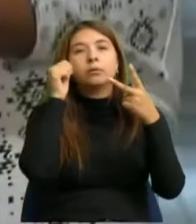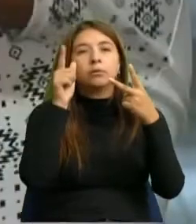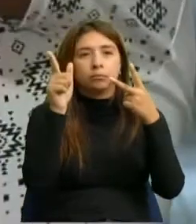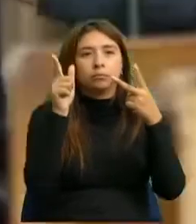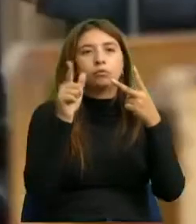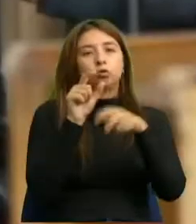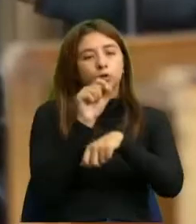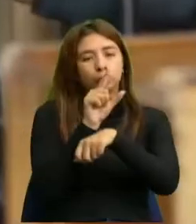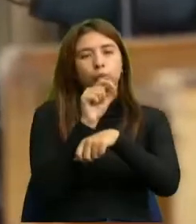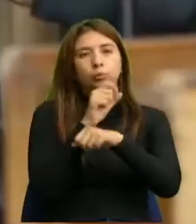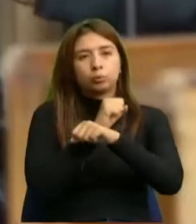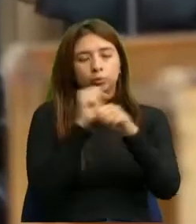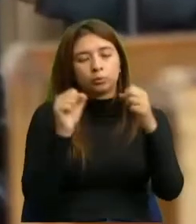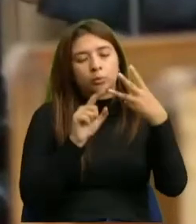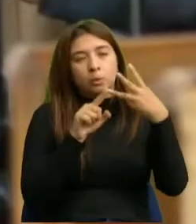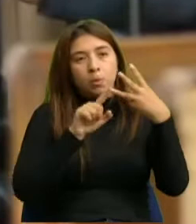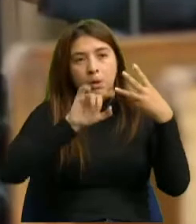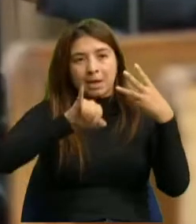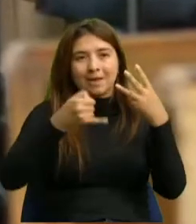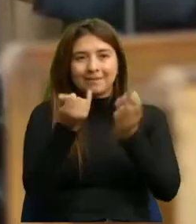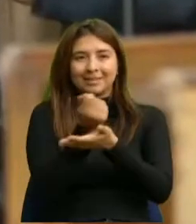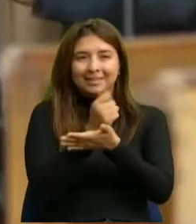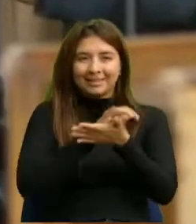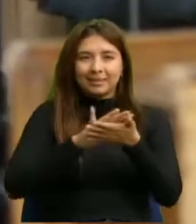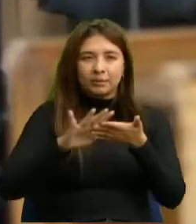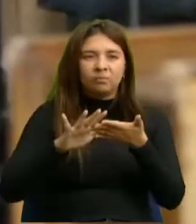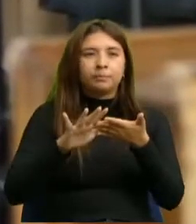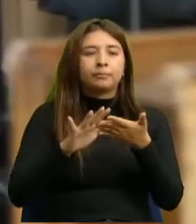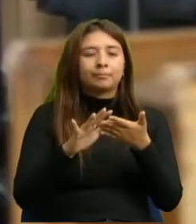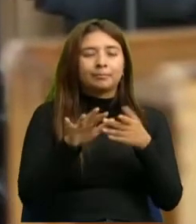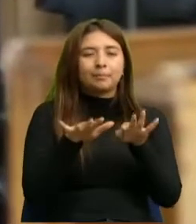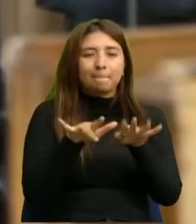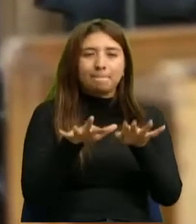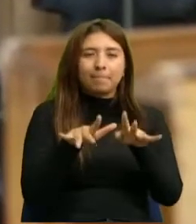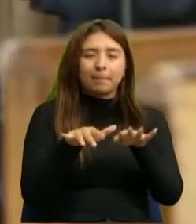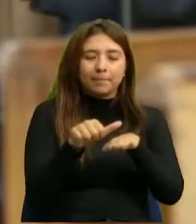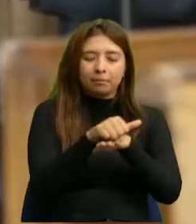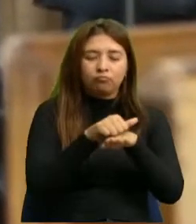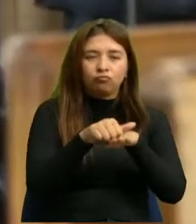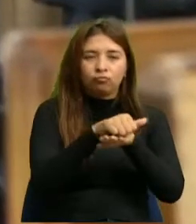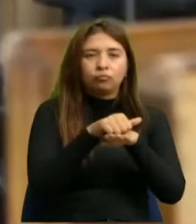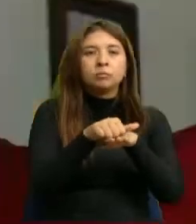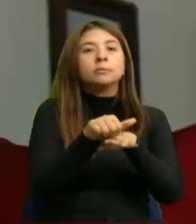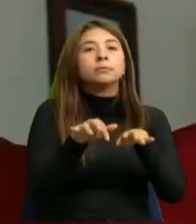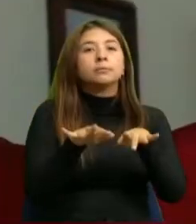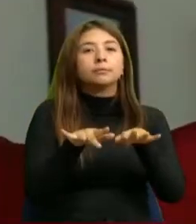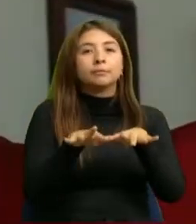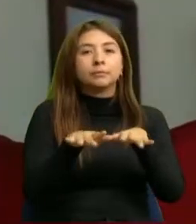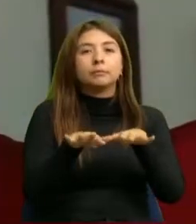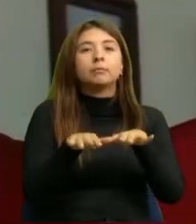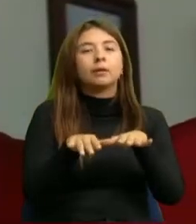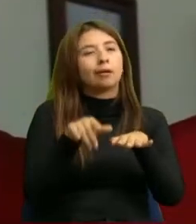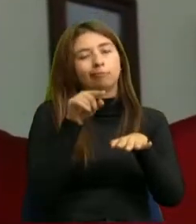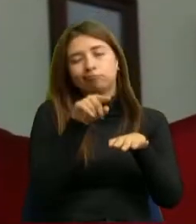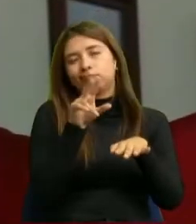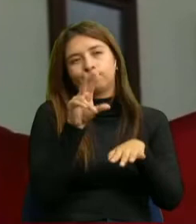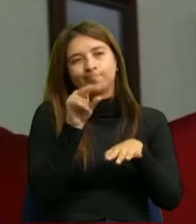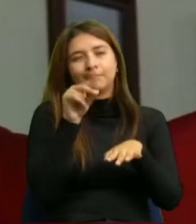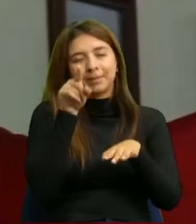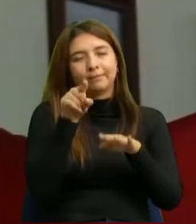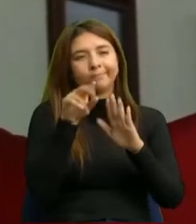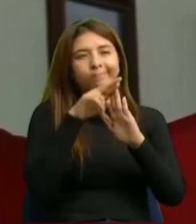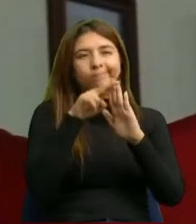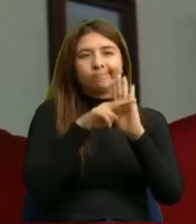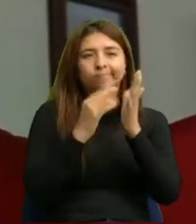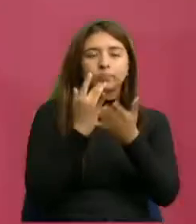11 de la mañana. El Jueves Santo, el tradicional lavatorio de los pies, pues por recomendación de la Santa Sede, no se realiza por protocolo de bioseguridad.